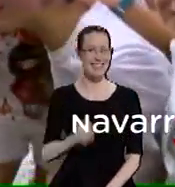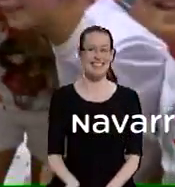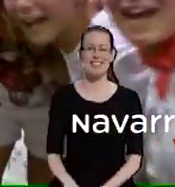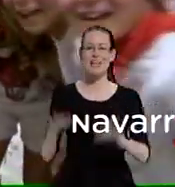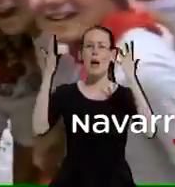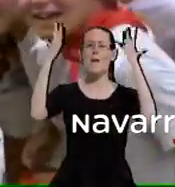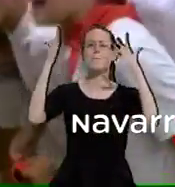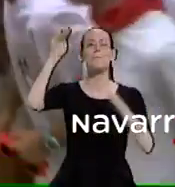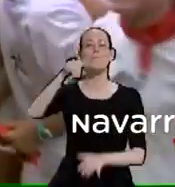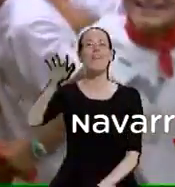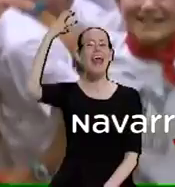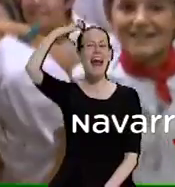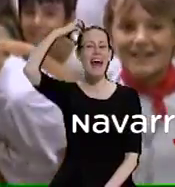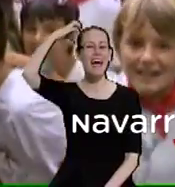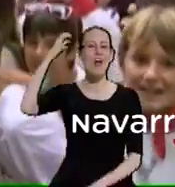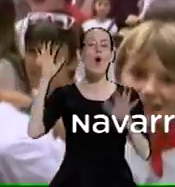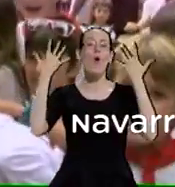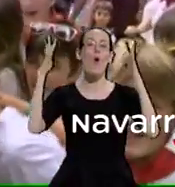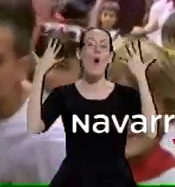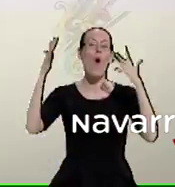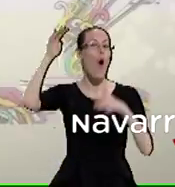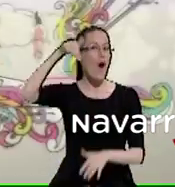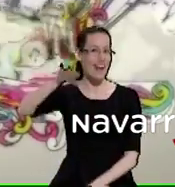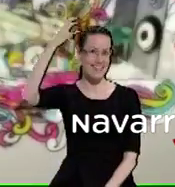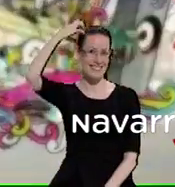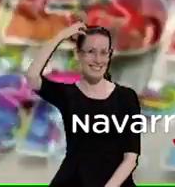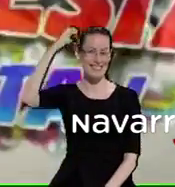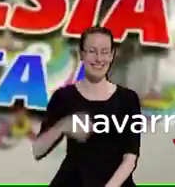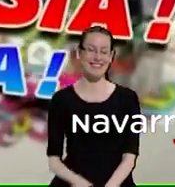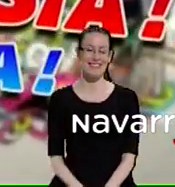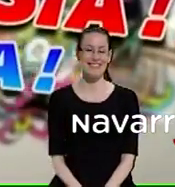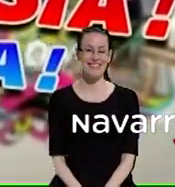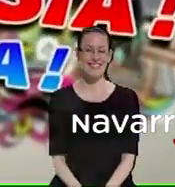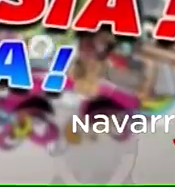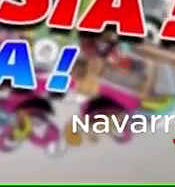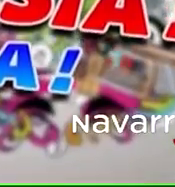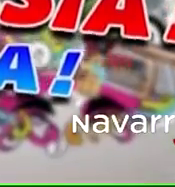¡Viva Puente la Reina! ¡Hola, Garés!